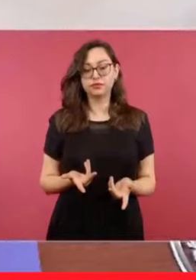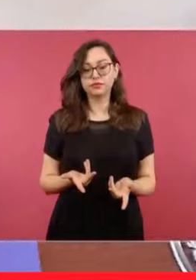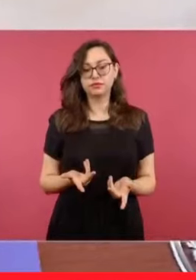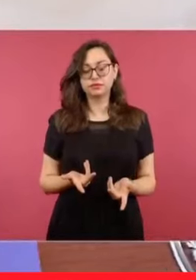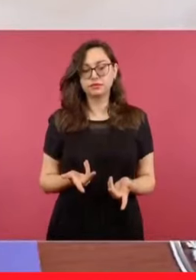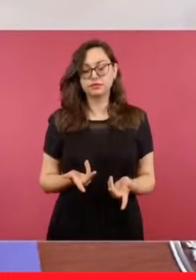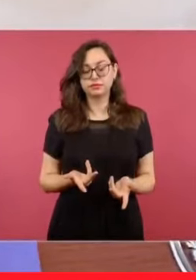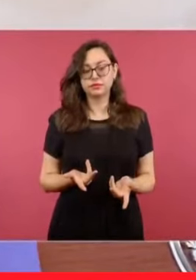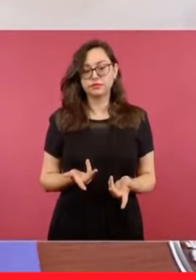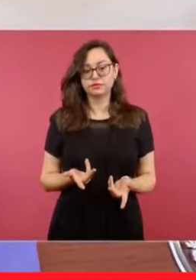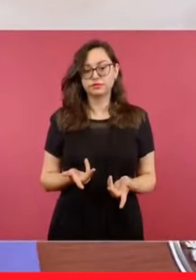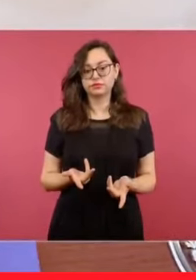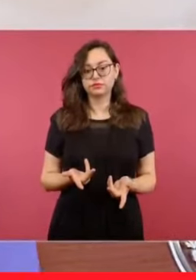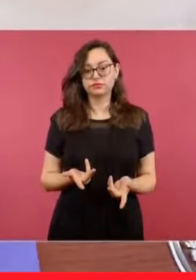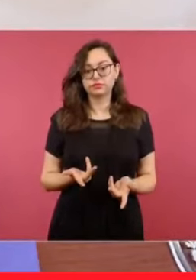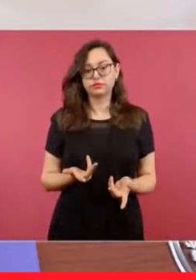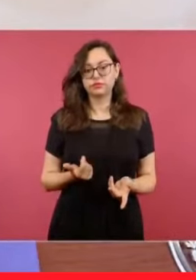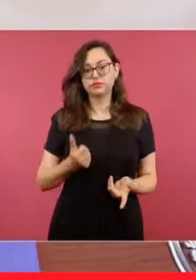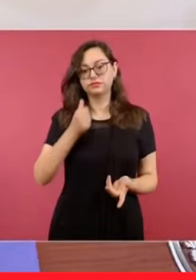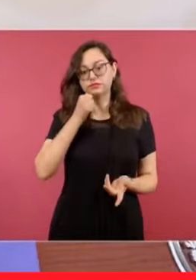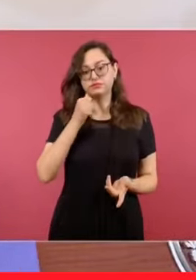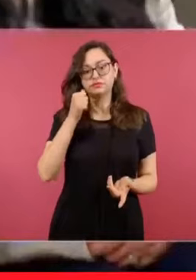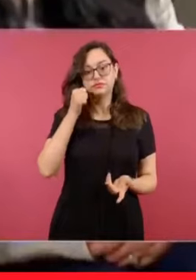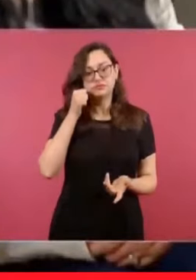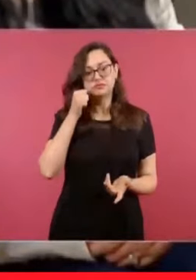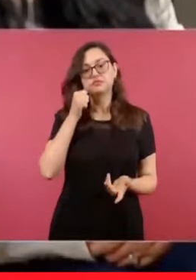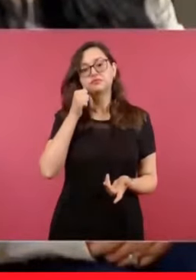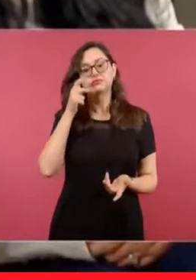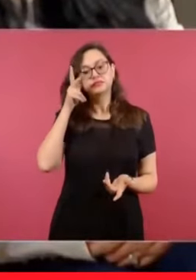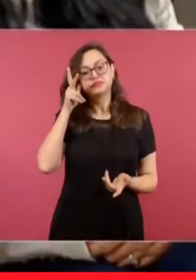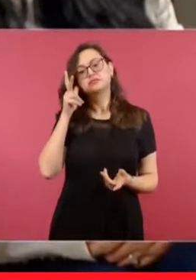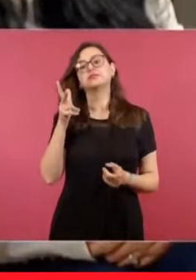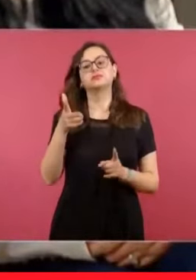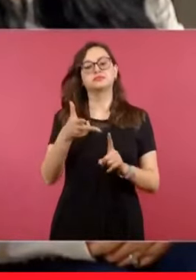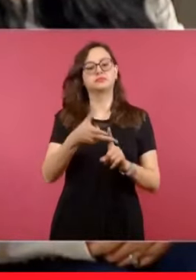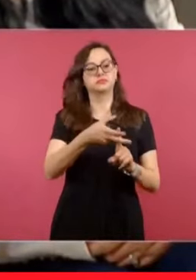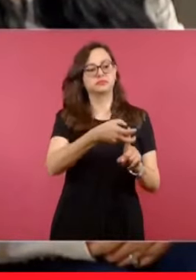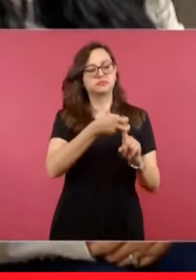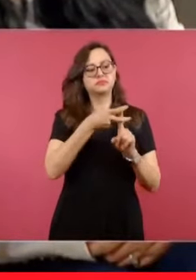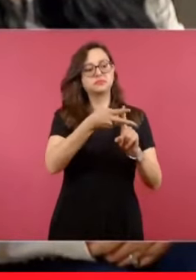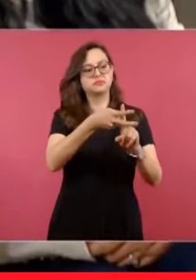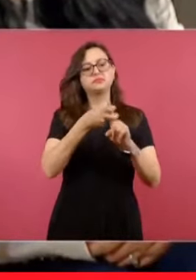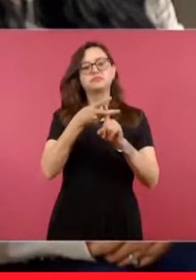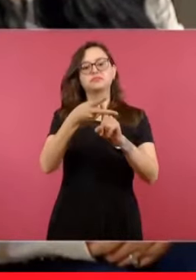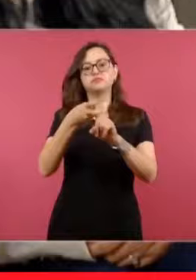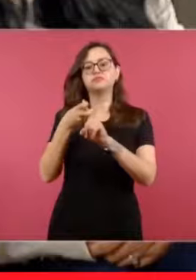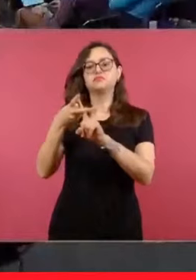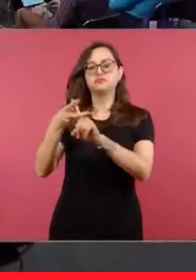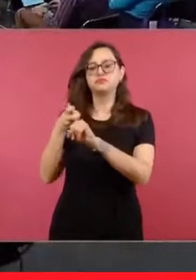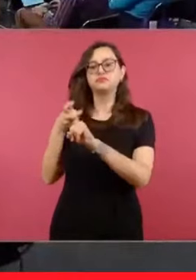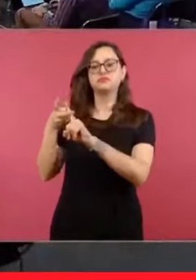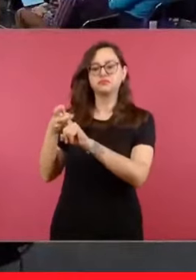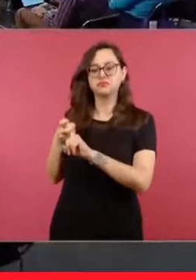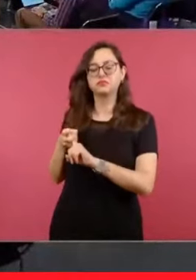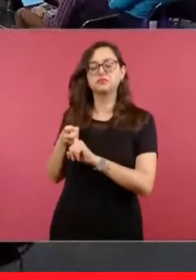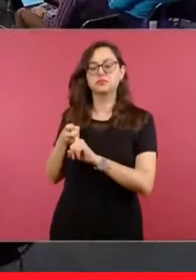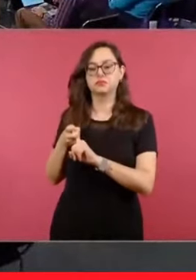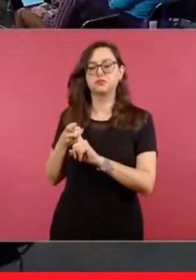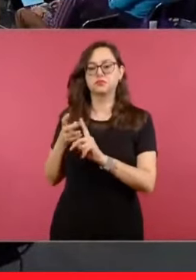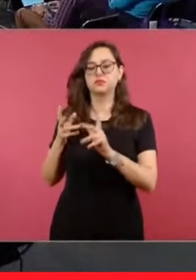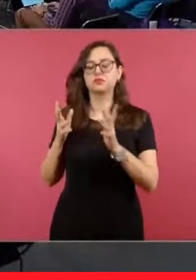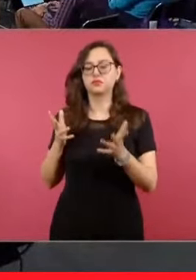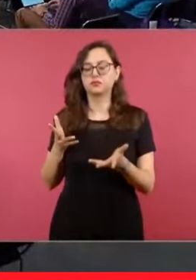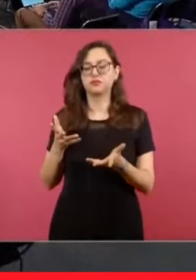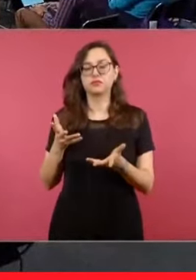secuestros afortunadamente ya la mayoría eh